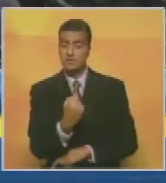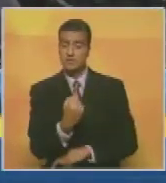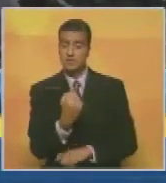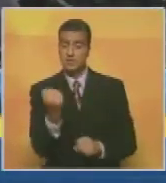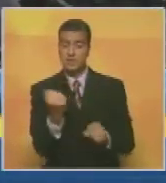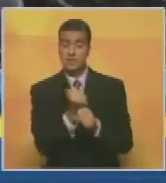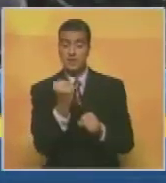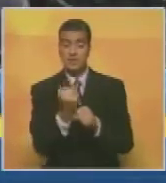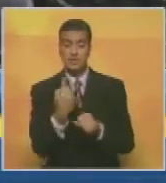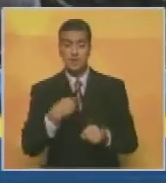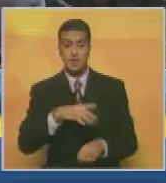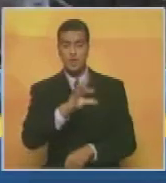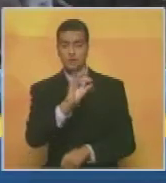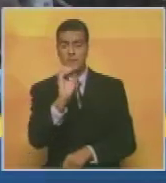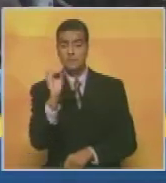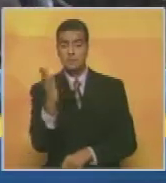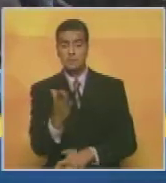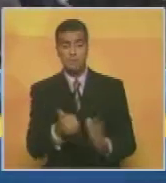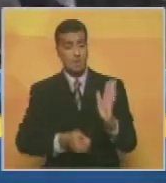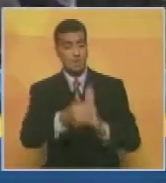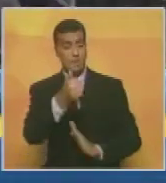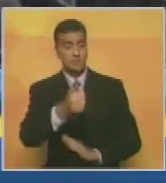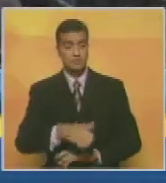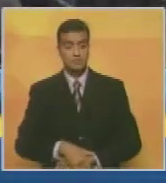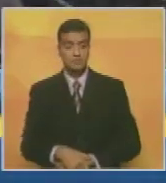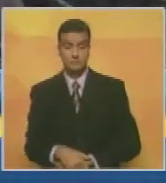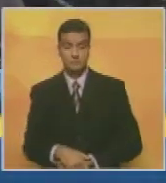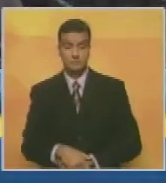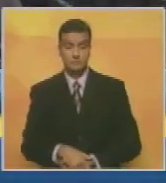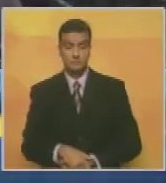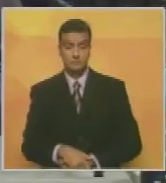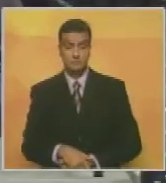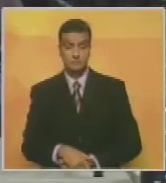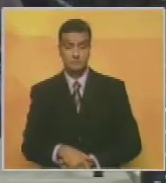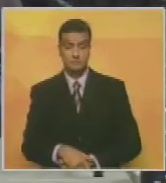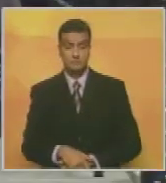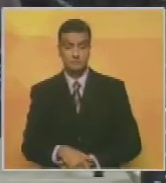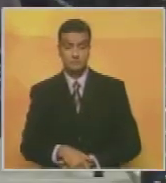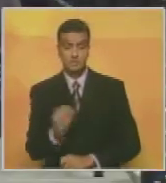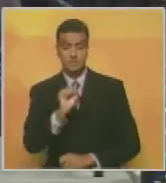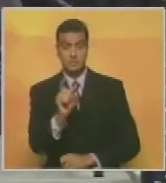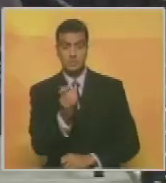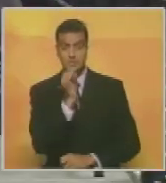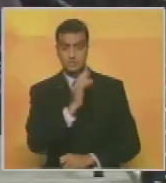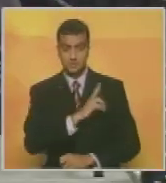obra tiene un 80% de avance en su construcción. En la esquina del Cristo, Santiago Gutiérrez, Noticiero Venevisión.